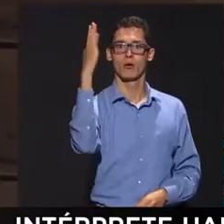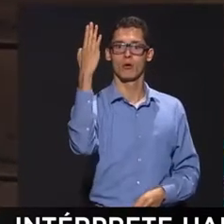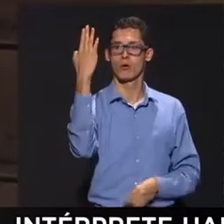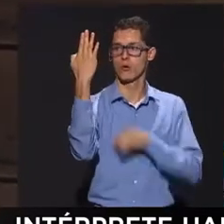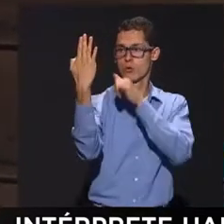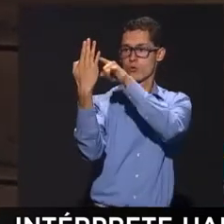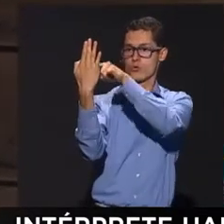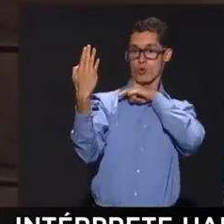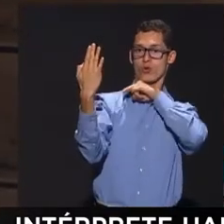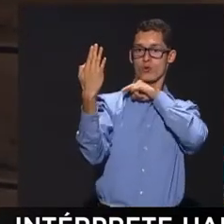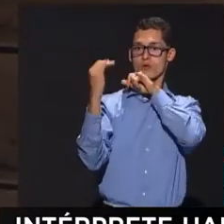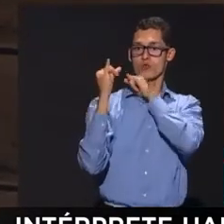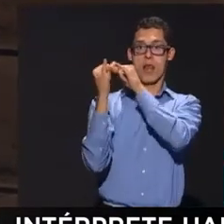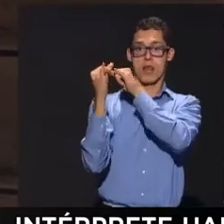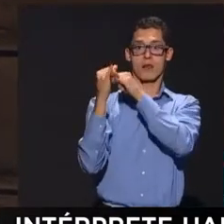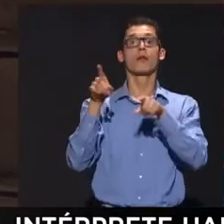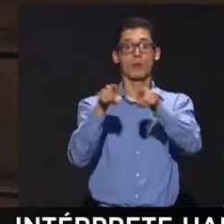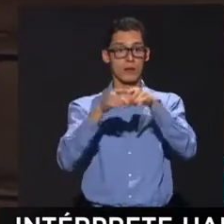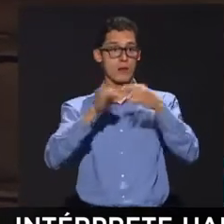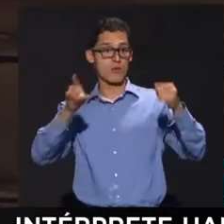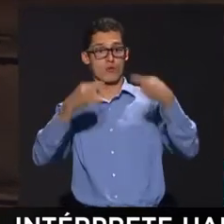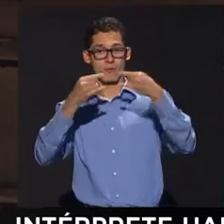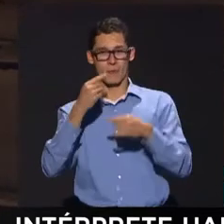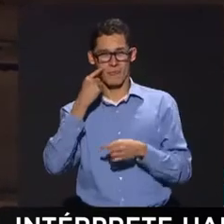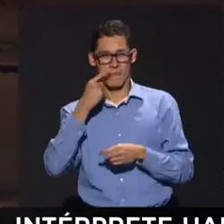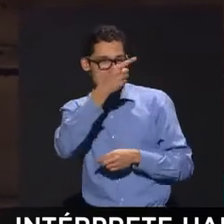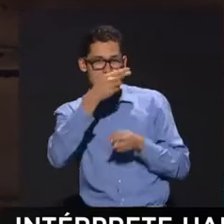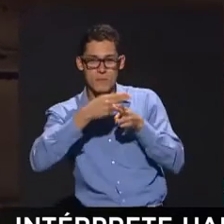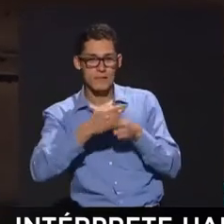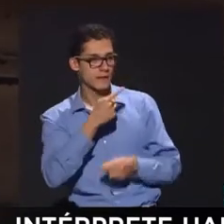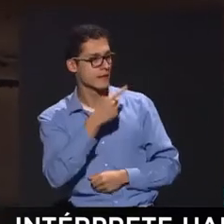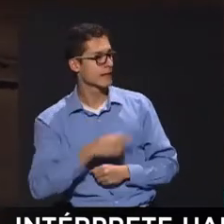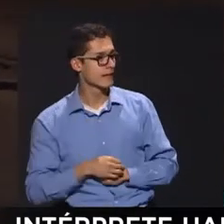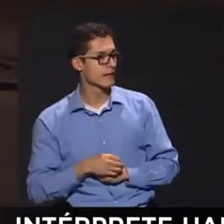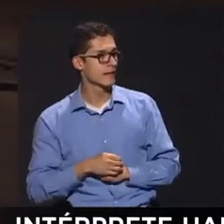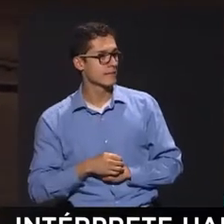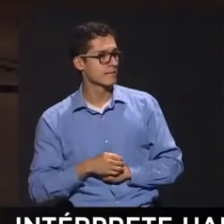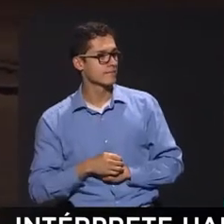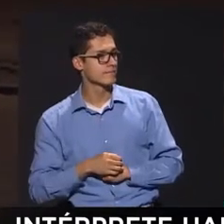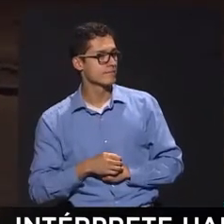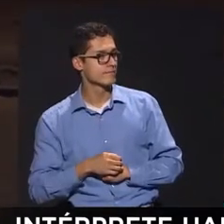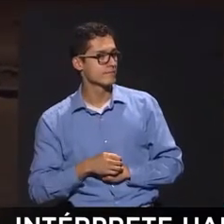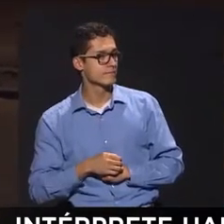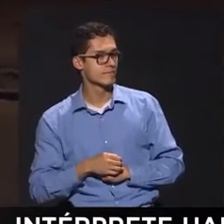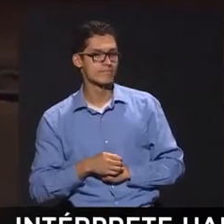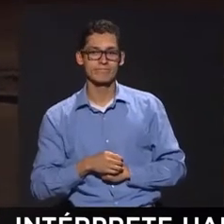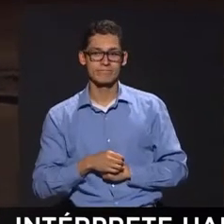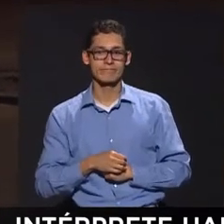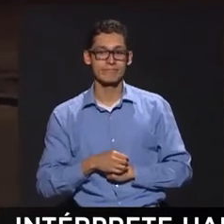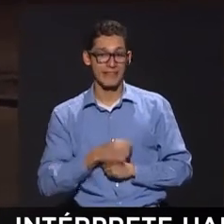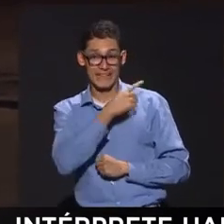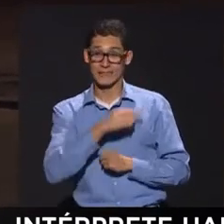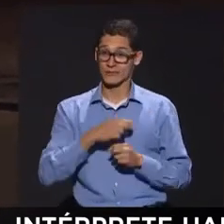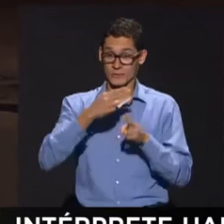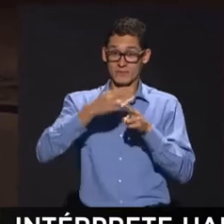como existen esas neuronas espejo, ellos están copiando de nosotros lo que hacemos más que lo que